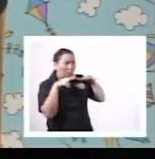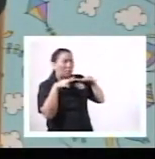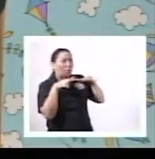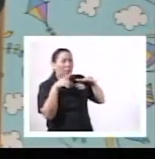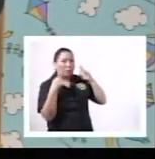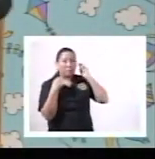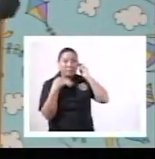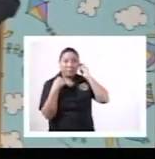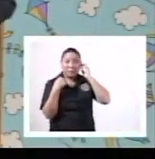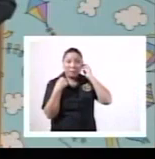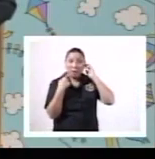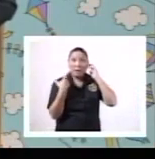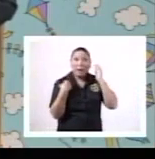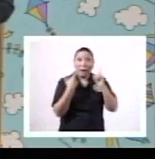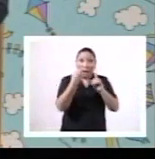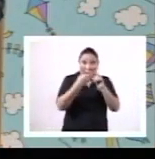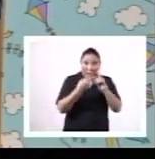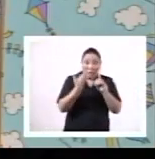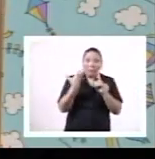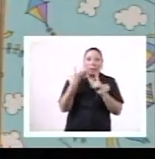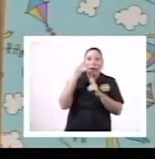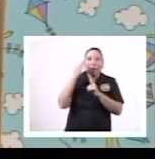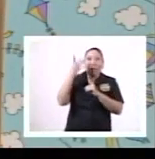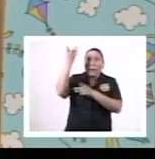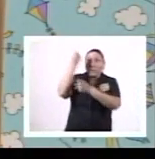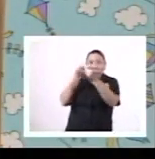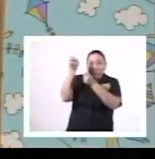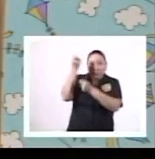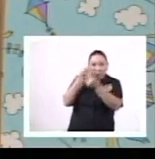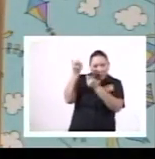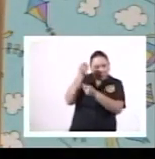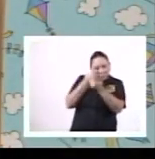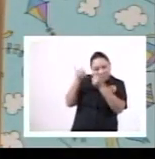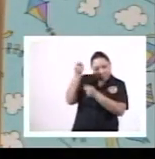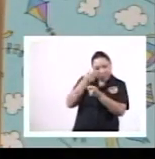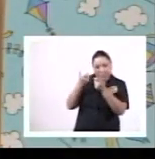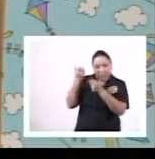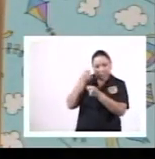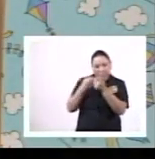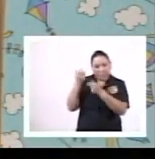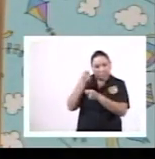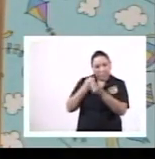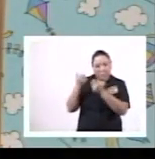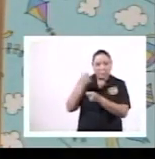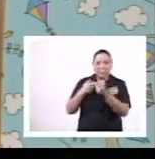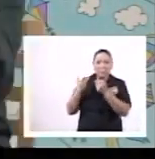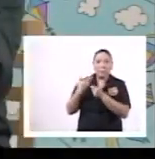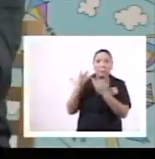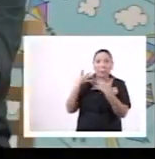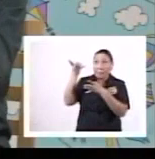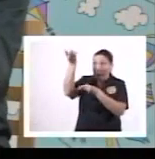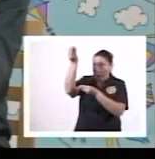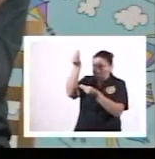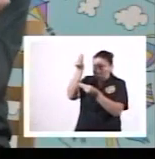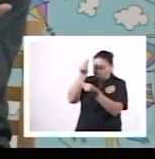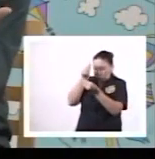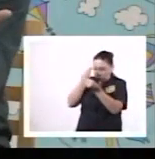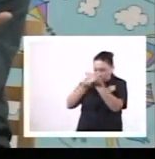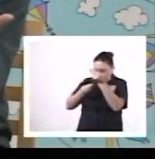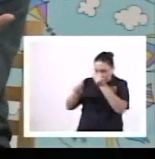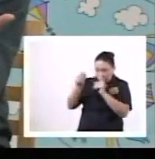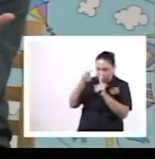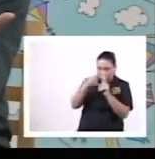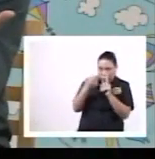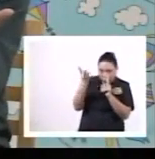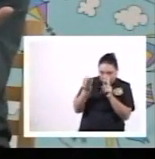esperando a que el barrilete regresara por fin. Aquella señora comenzó a jalar y jalar y jalar y jalar, y cuando por fin el barrilete quedó